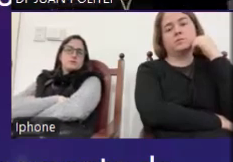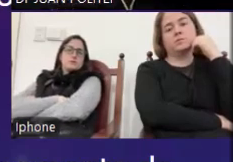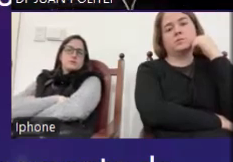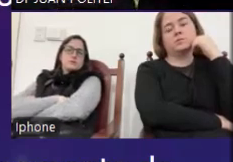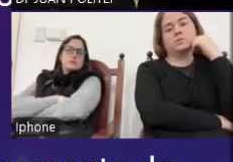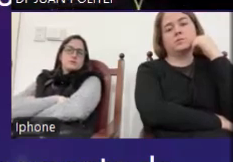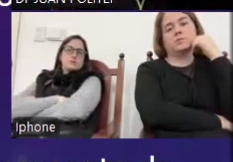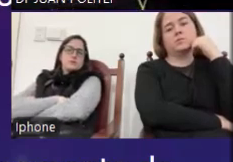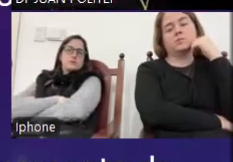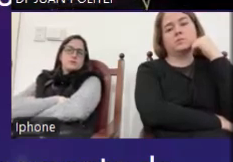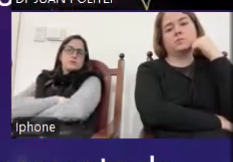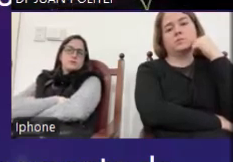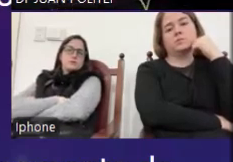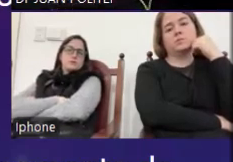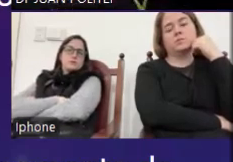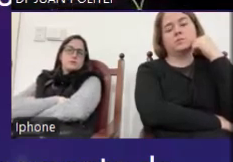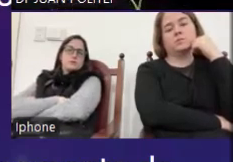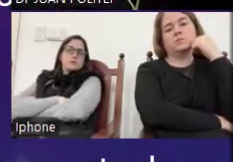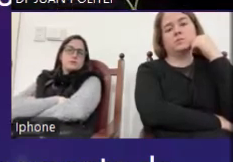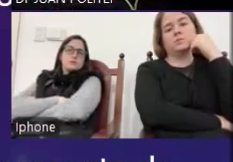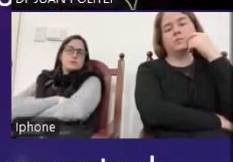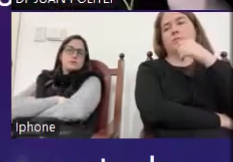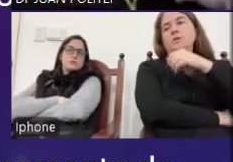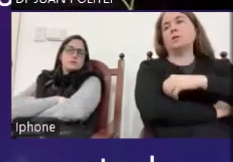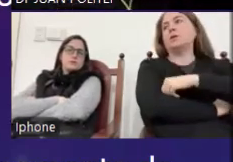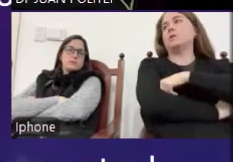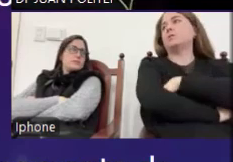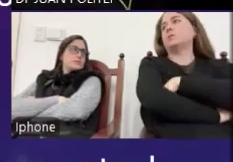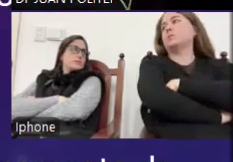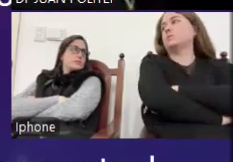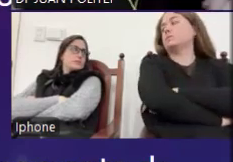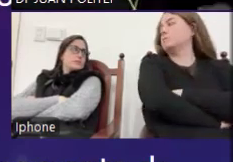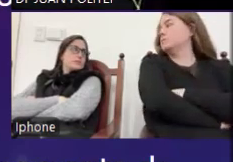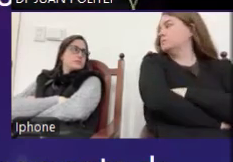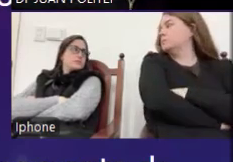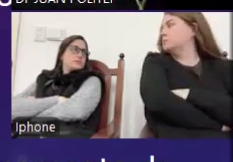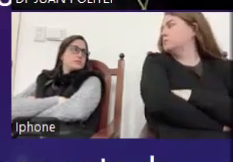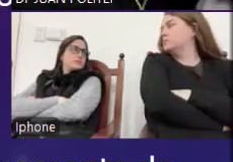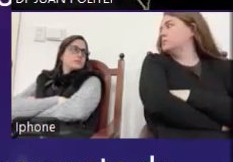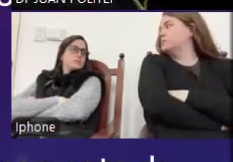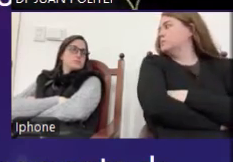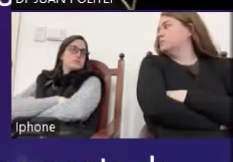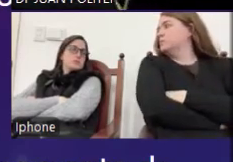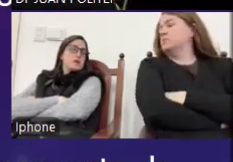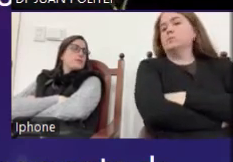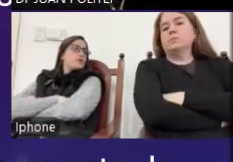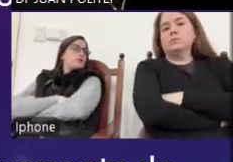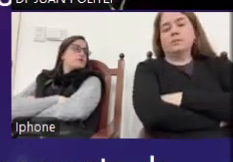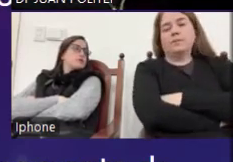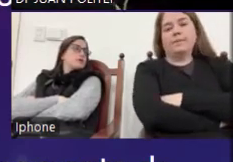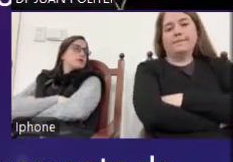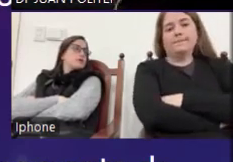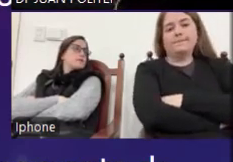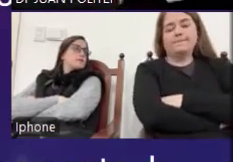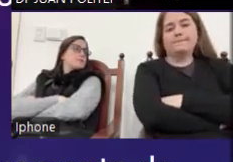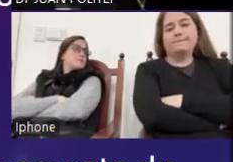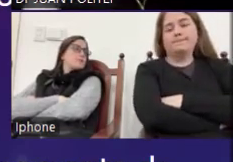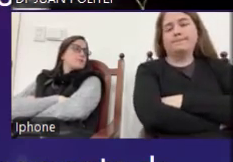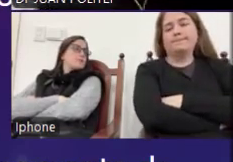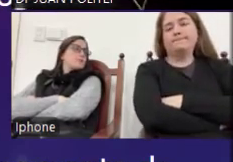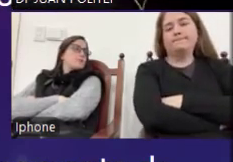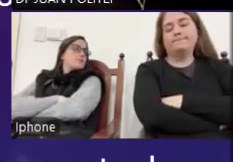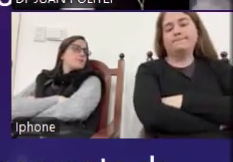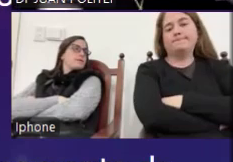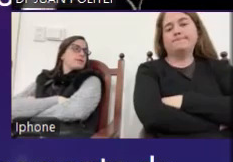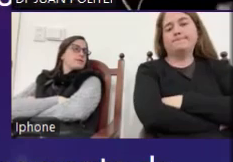revolucionario porque es una vez por mes y subcutánea te la aplicás vos solo. Te Totalmente. olvidás, te la podés llevar en el avión si te vas de vacaciones, te la